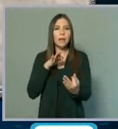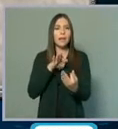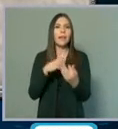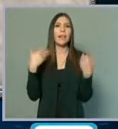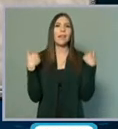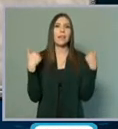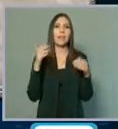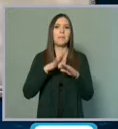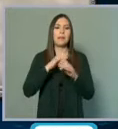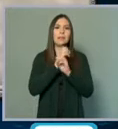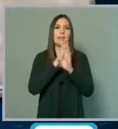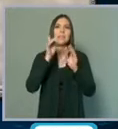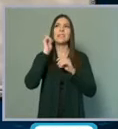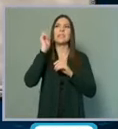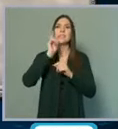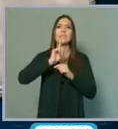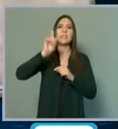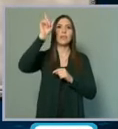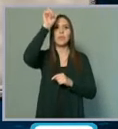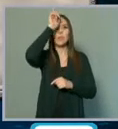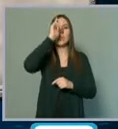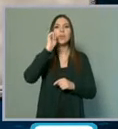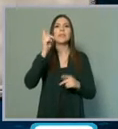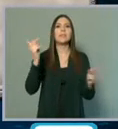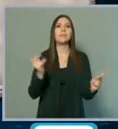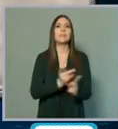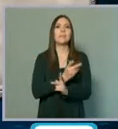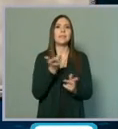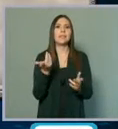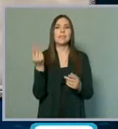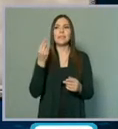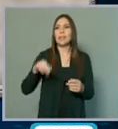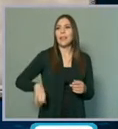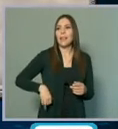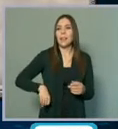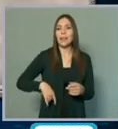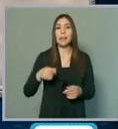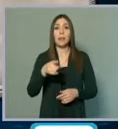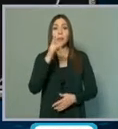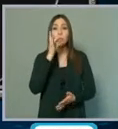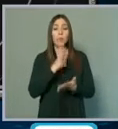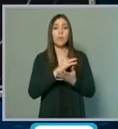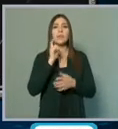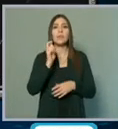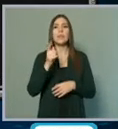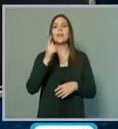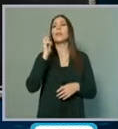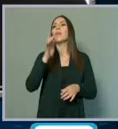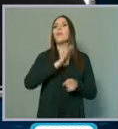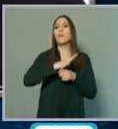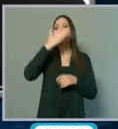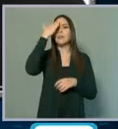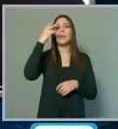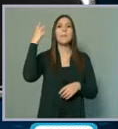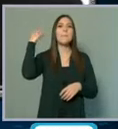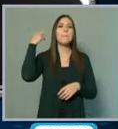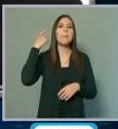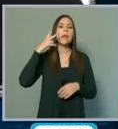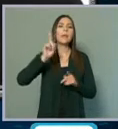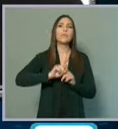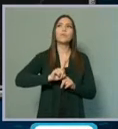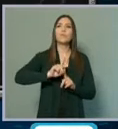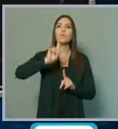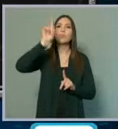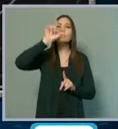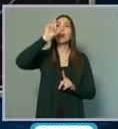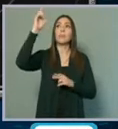nuestras miradas y no solo eso. Los resultados, digamos, de los viajes espaciales tripulados han traído también una buena cantidad